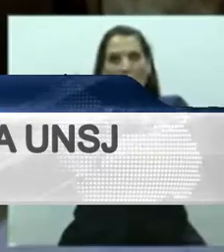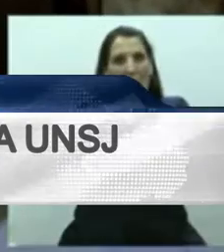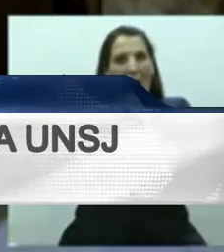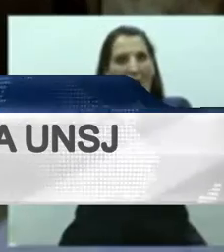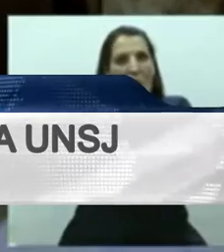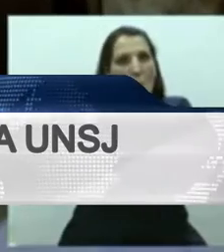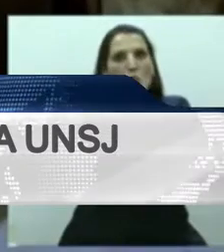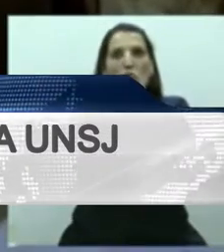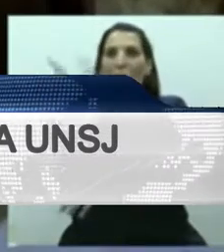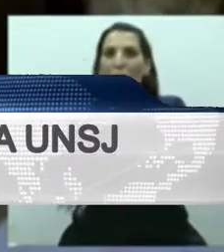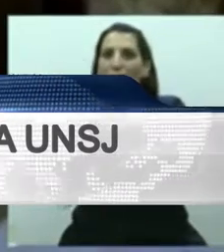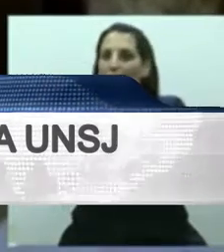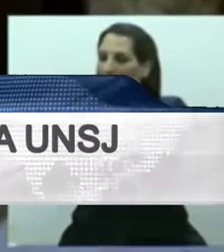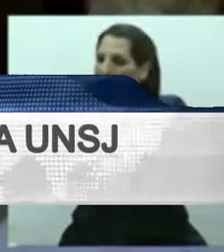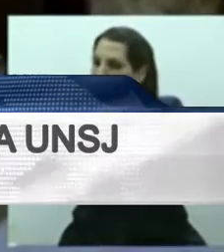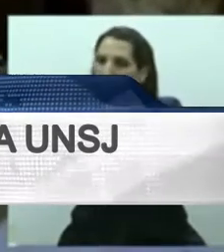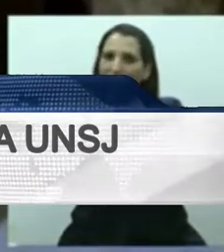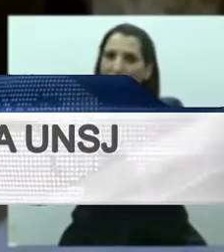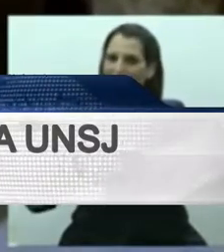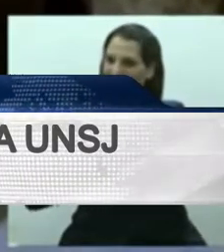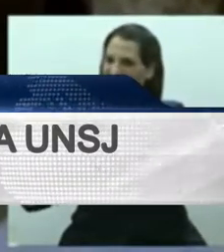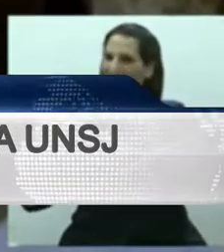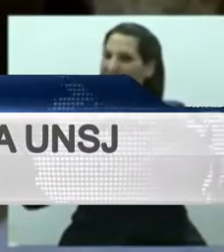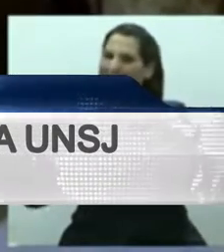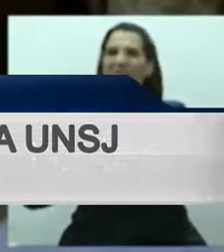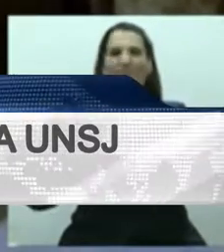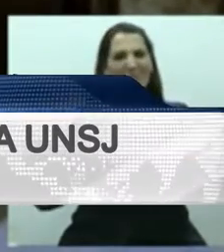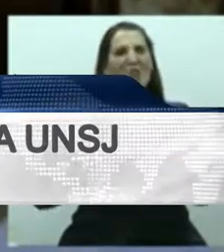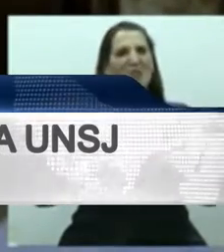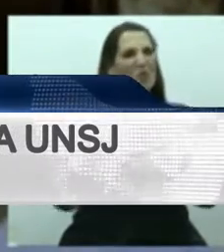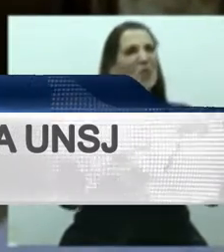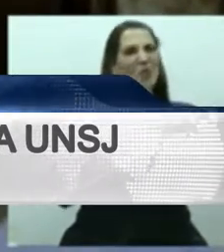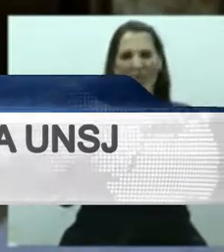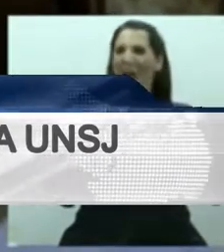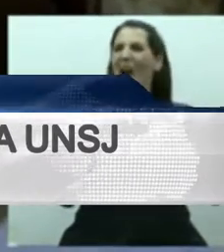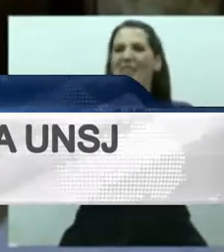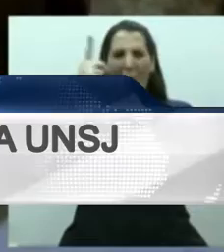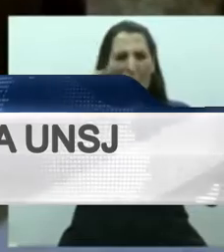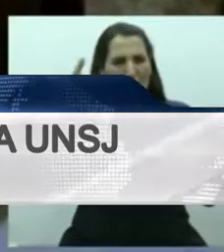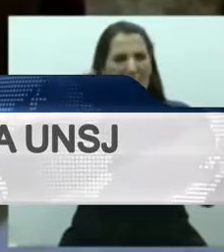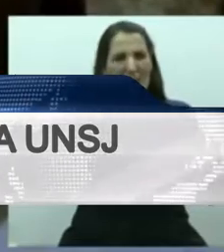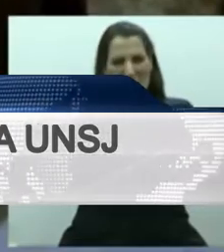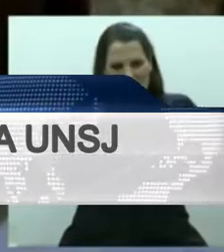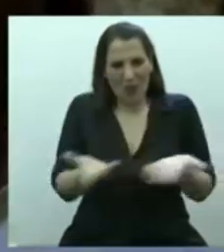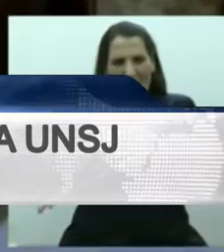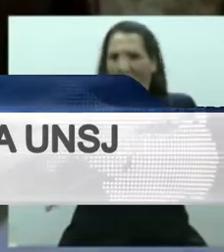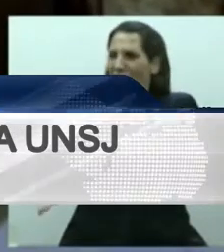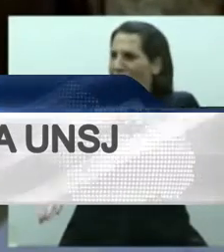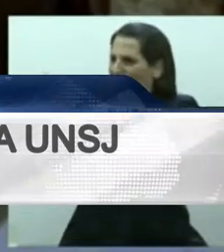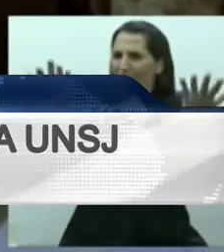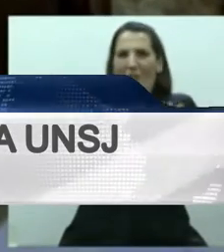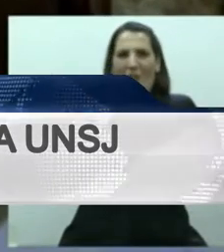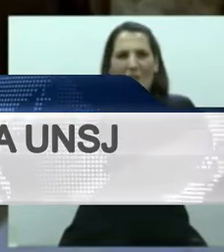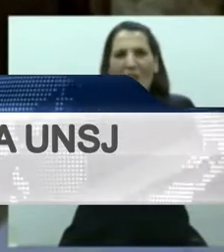es profesora, es investigadora de la Universidad Nacional, yo la llevo muy, muy dentro de mí. Uh-huh. Y bueno,